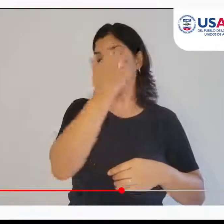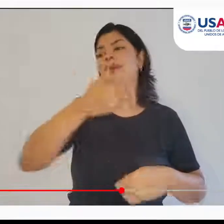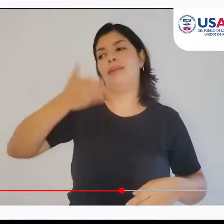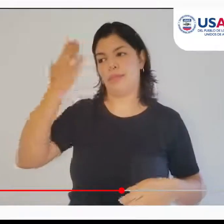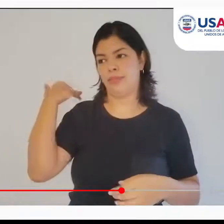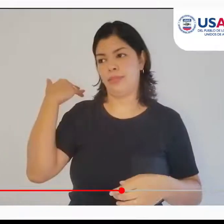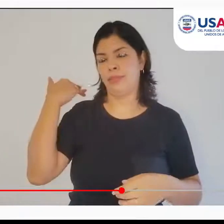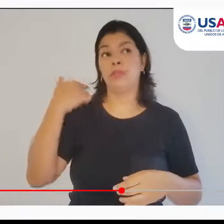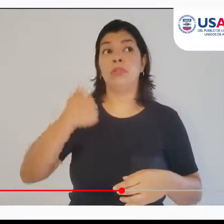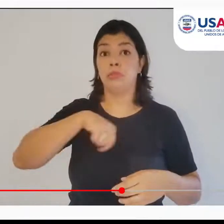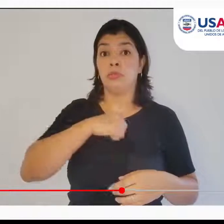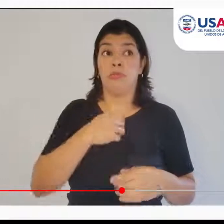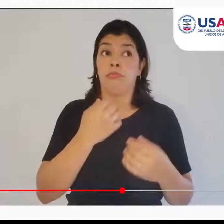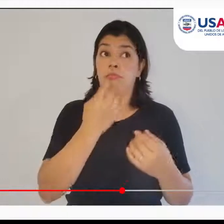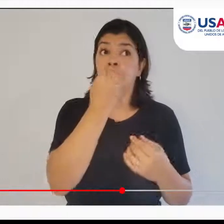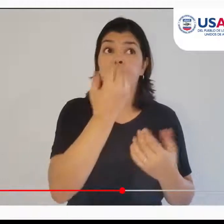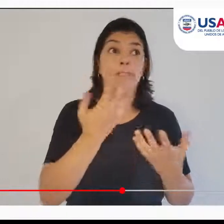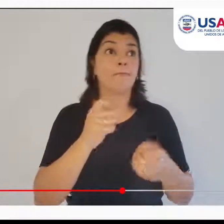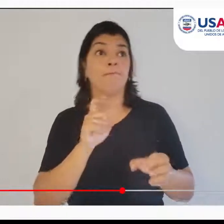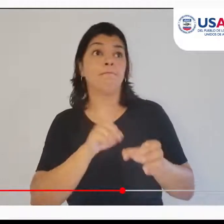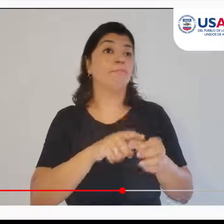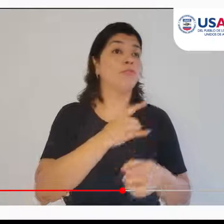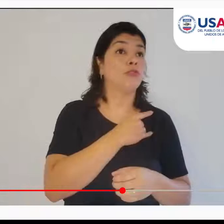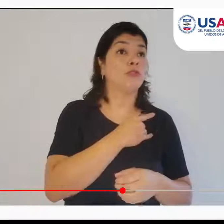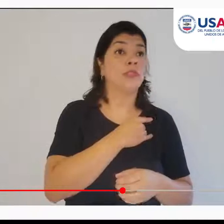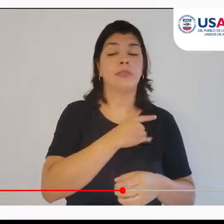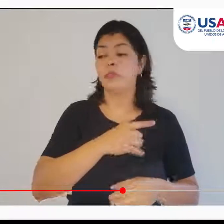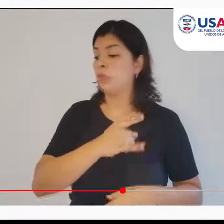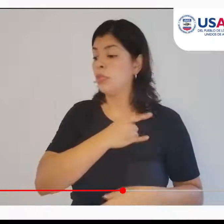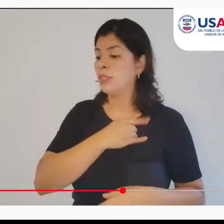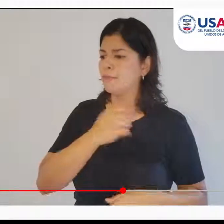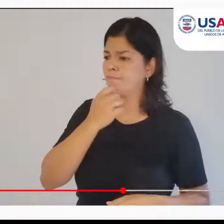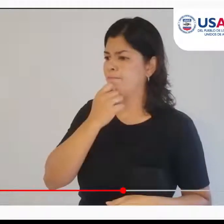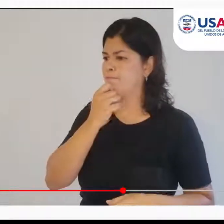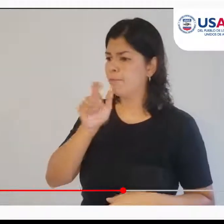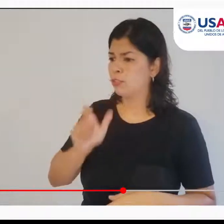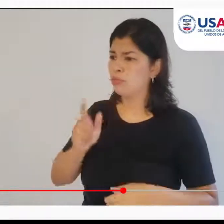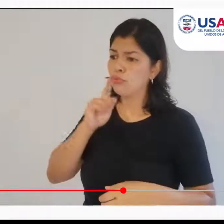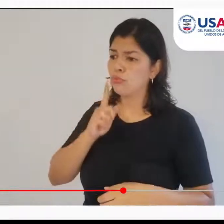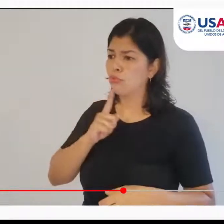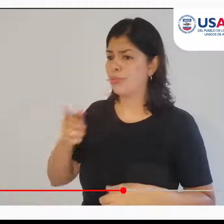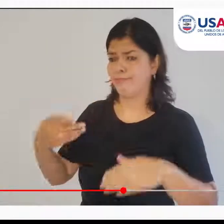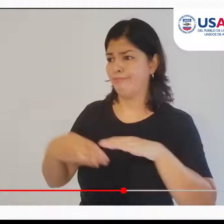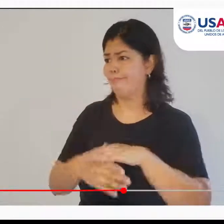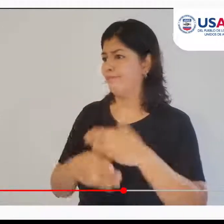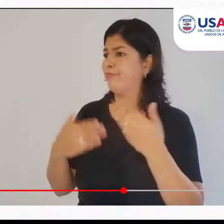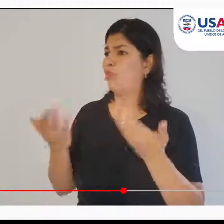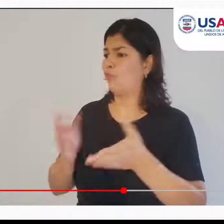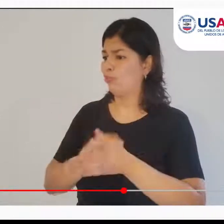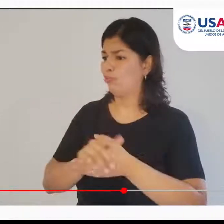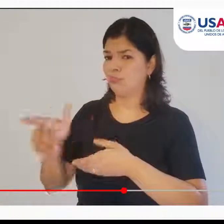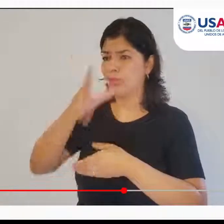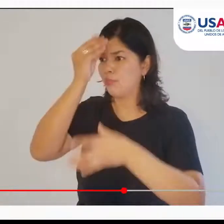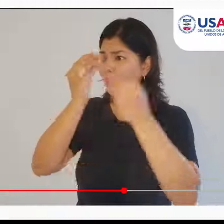estábamos interesados en la educación superior, pero la universidad tenía el pensar de que pues, la persona sorda no podía acceder, cómo iba a